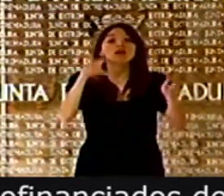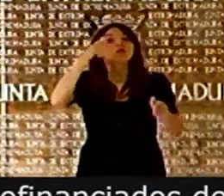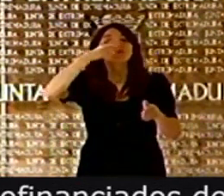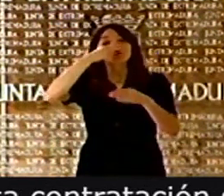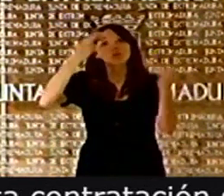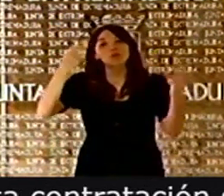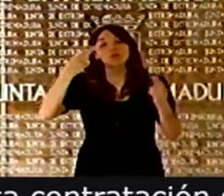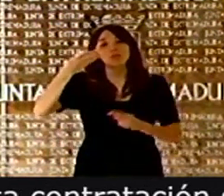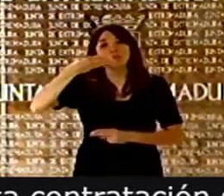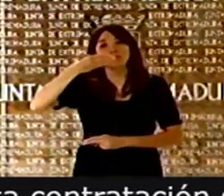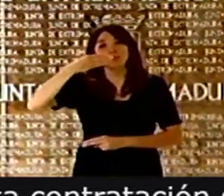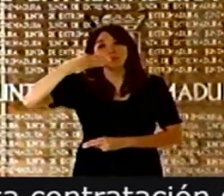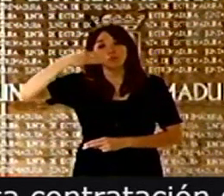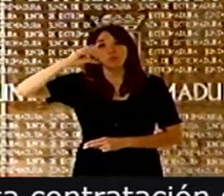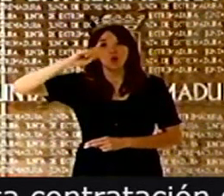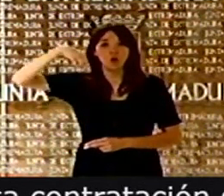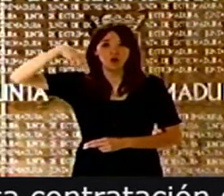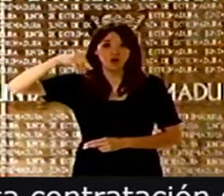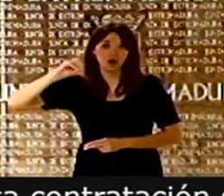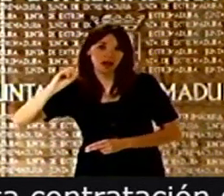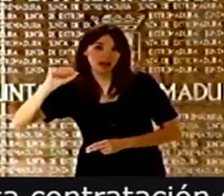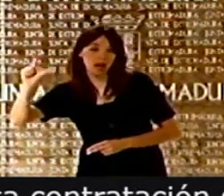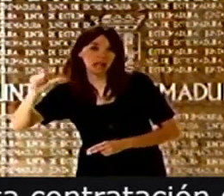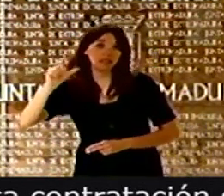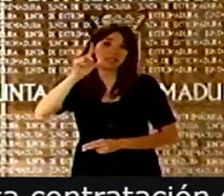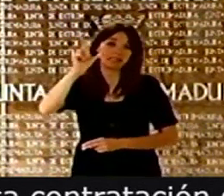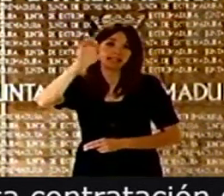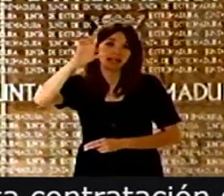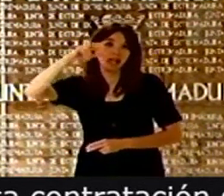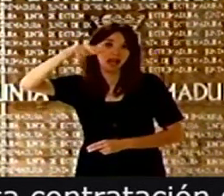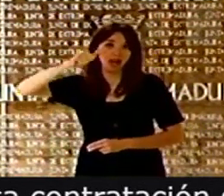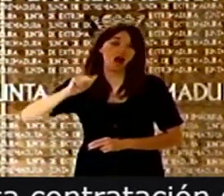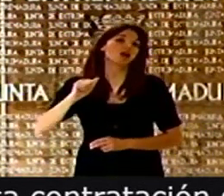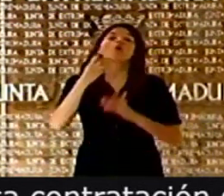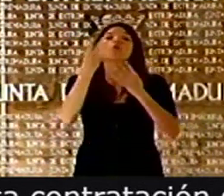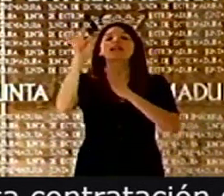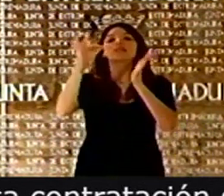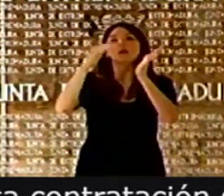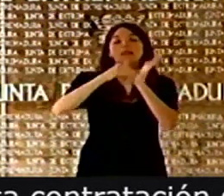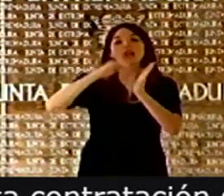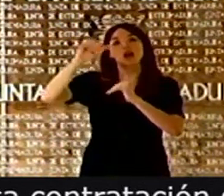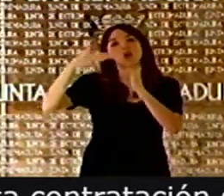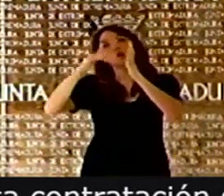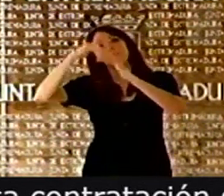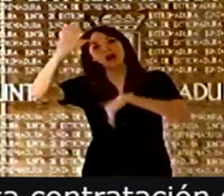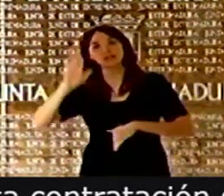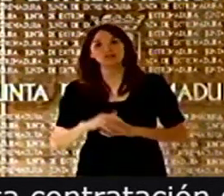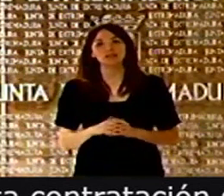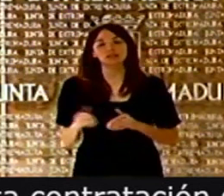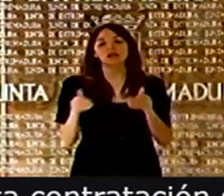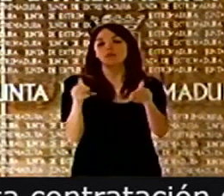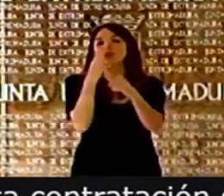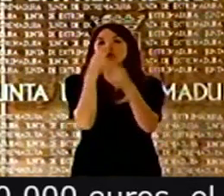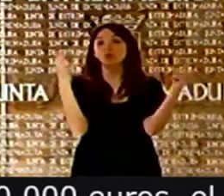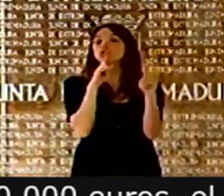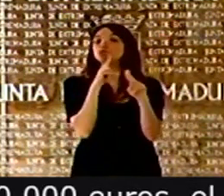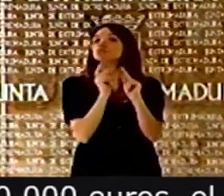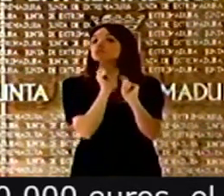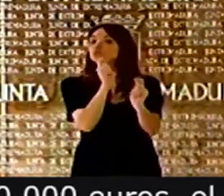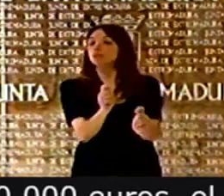Bonal en Llera por más de 240.000 euros, el camino rural público que se denomina